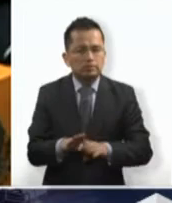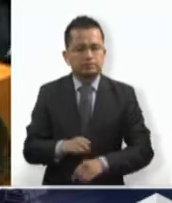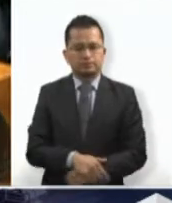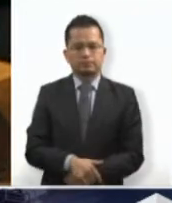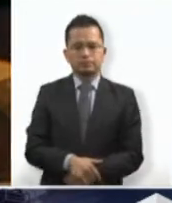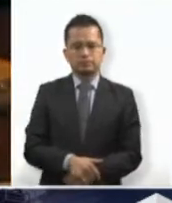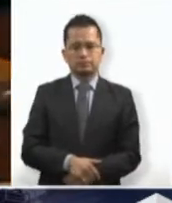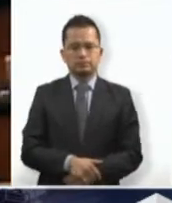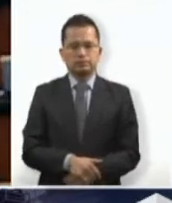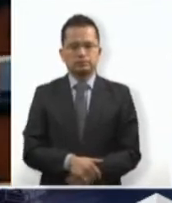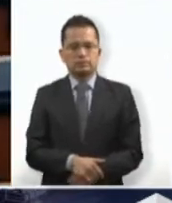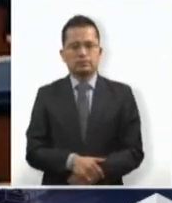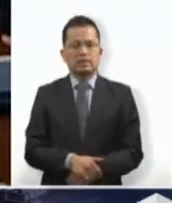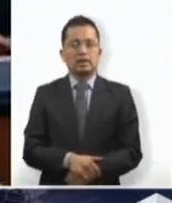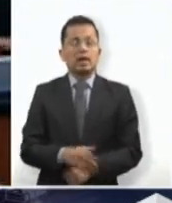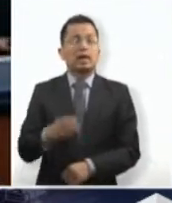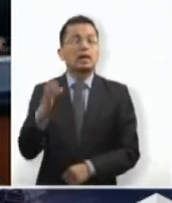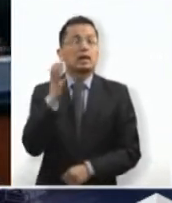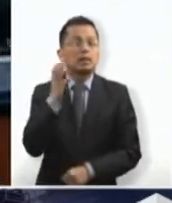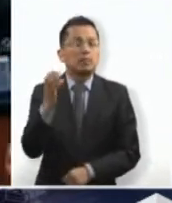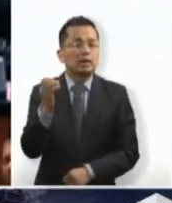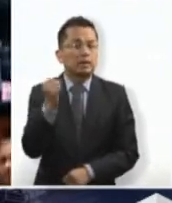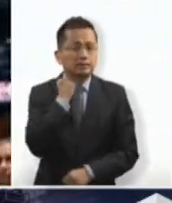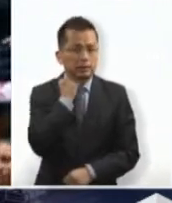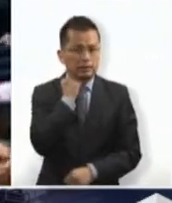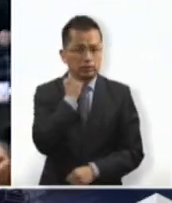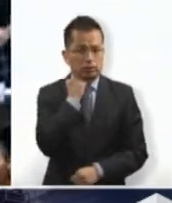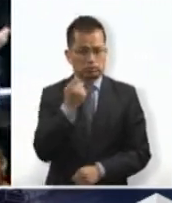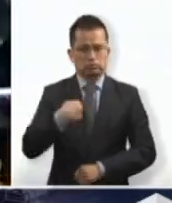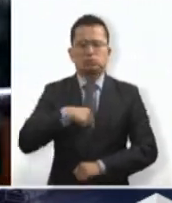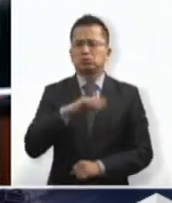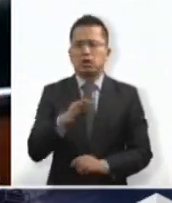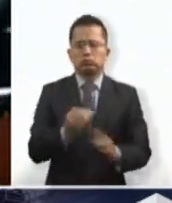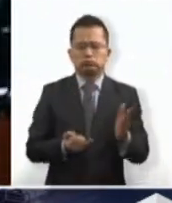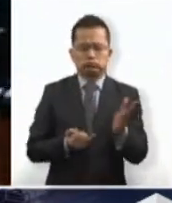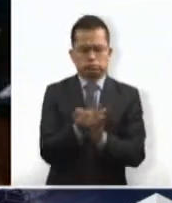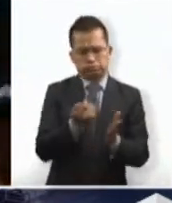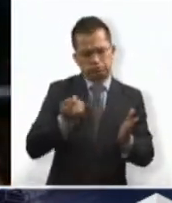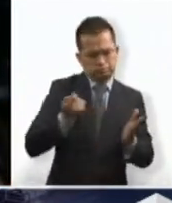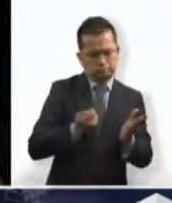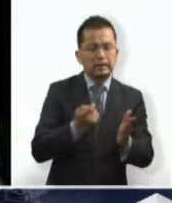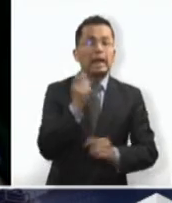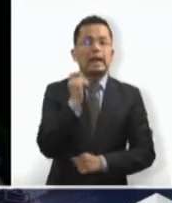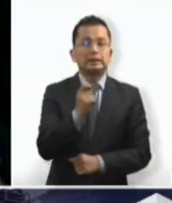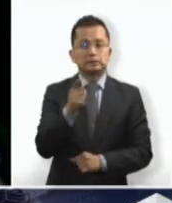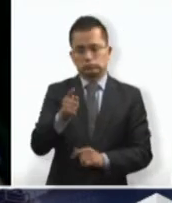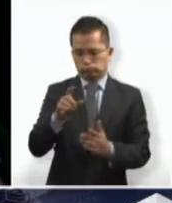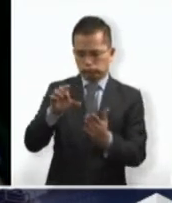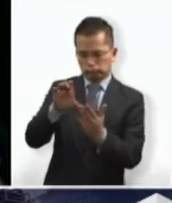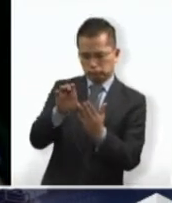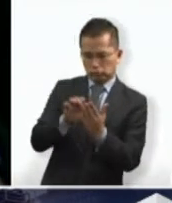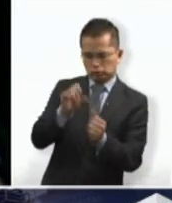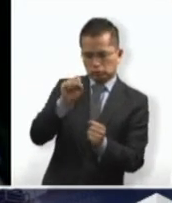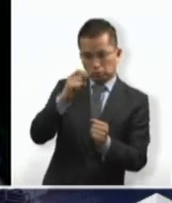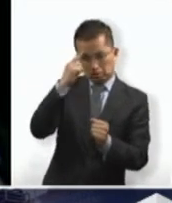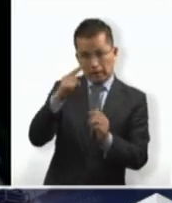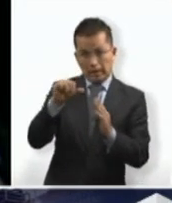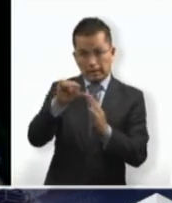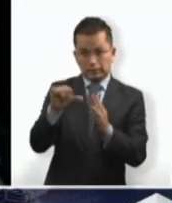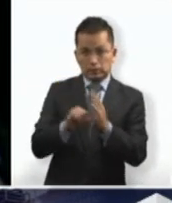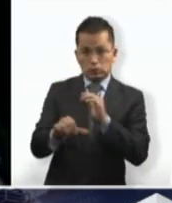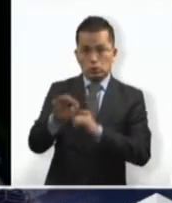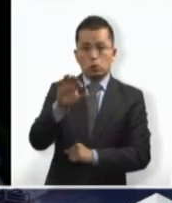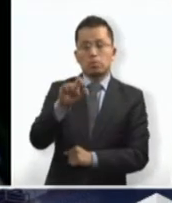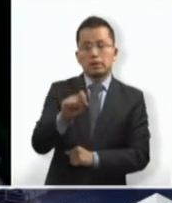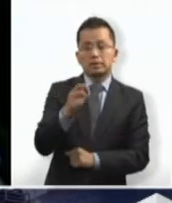La Cámara de Senadores declara aprobado el decreto por el que se reforma el primer párrafo del